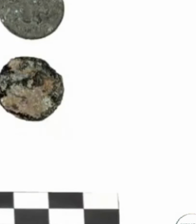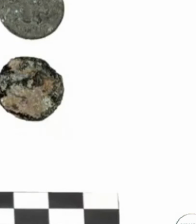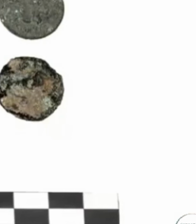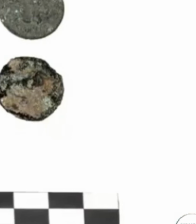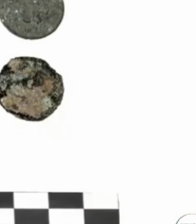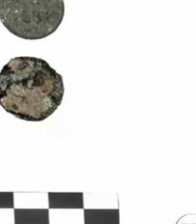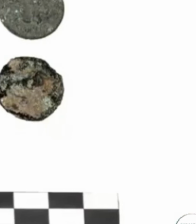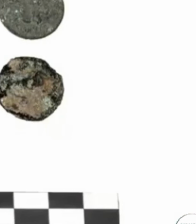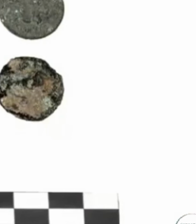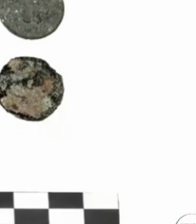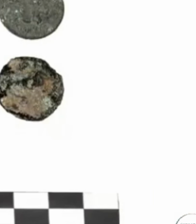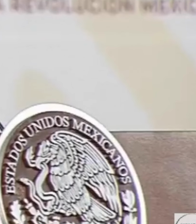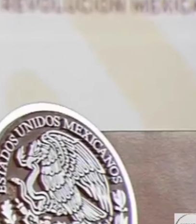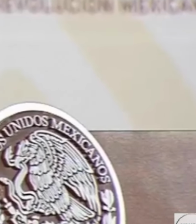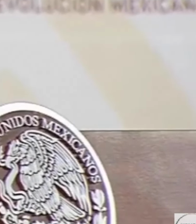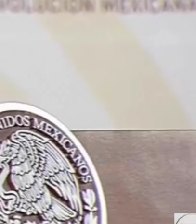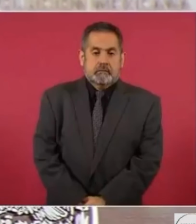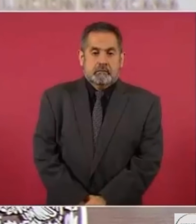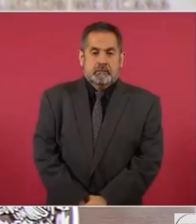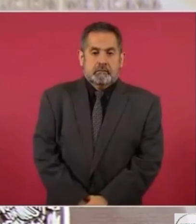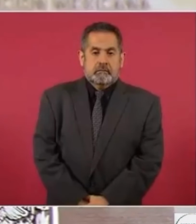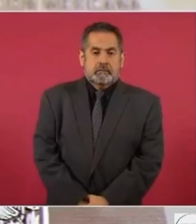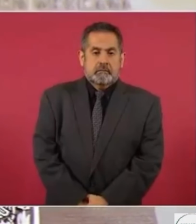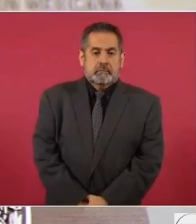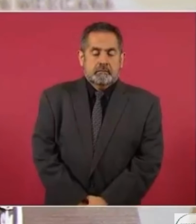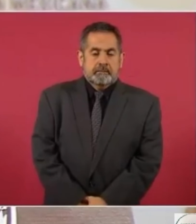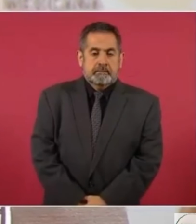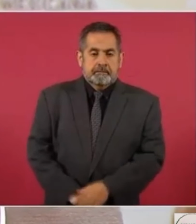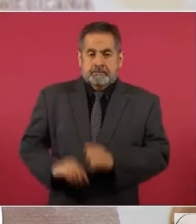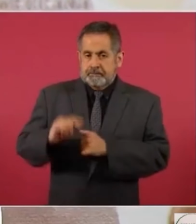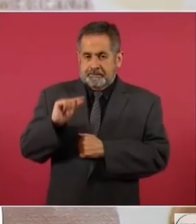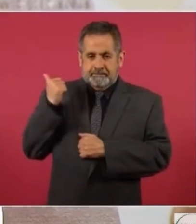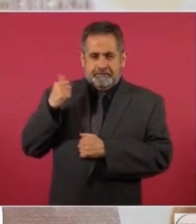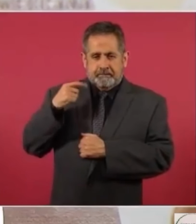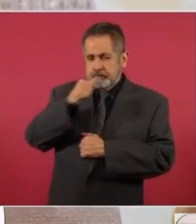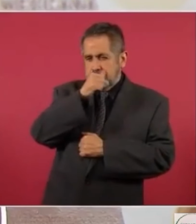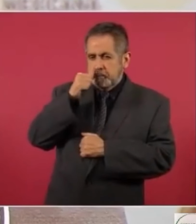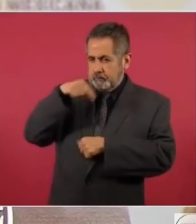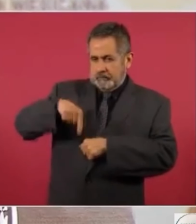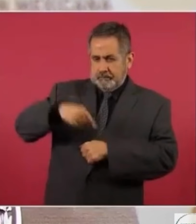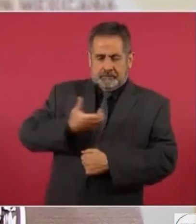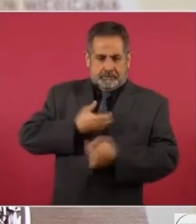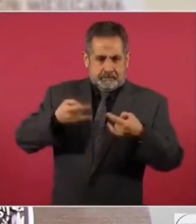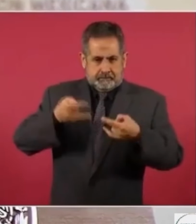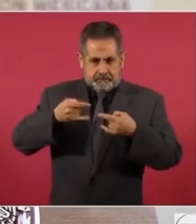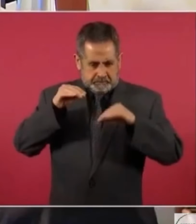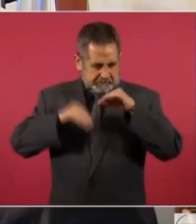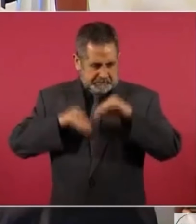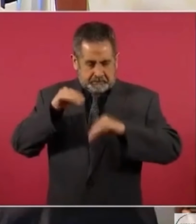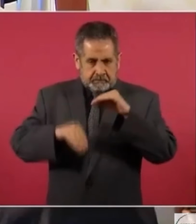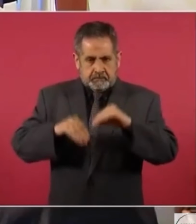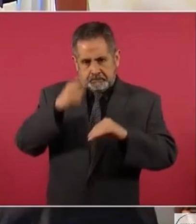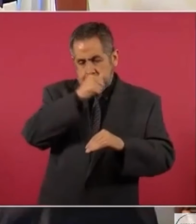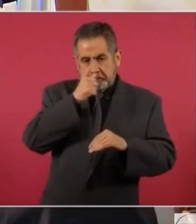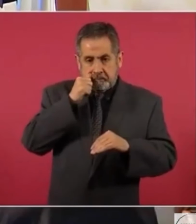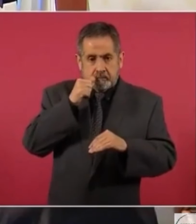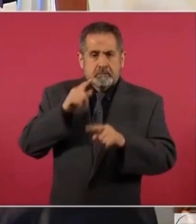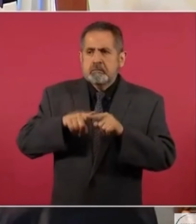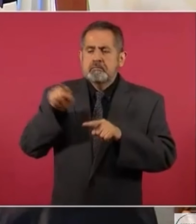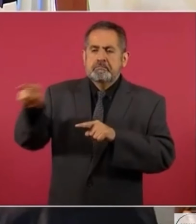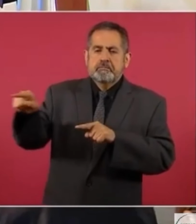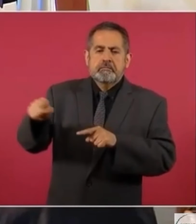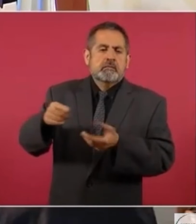hubo una donación de monedas. Y todo esto